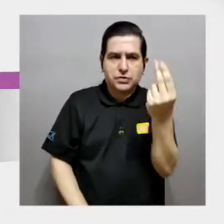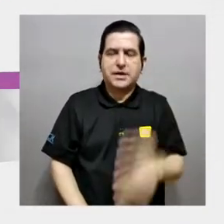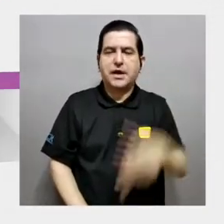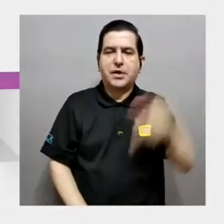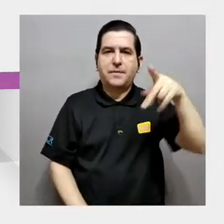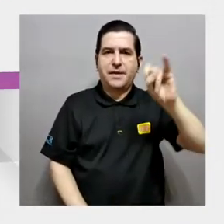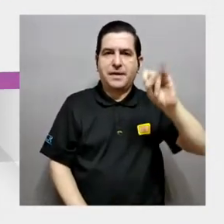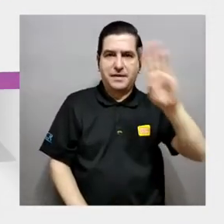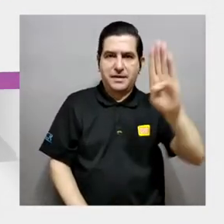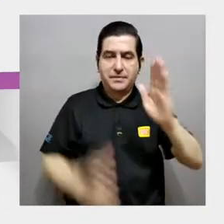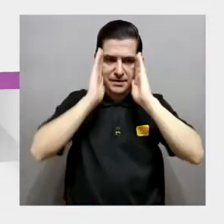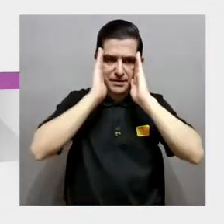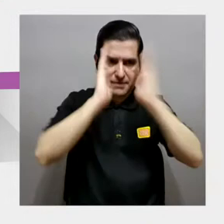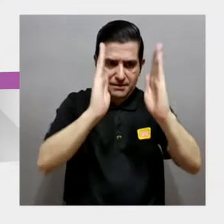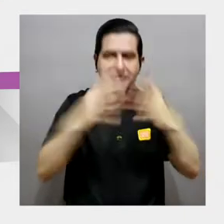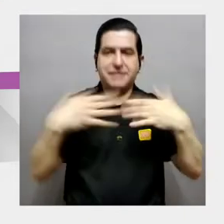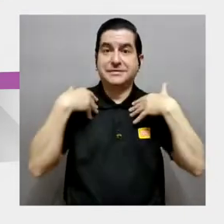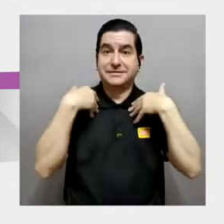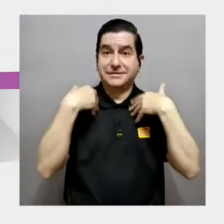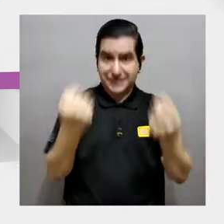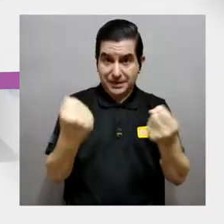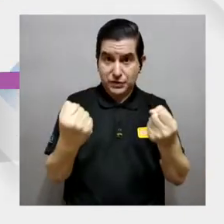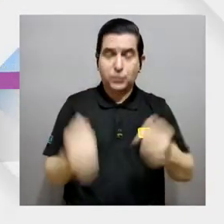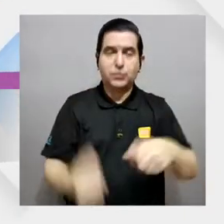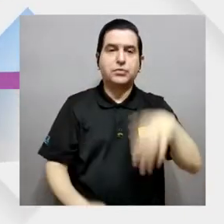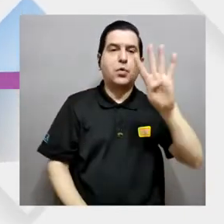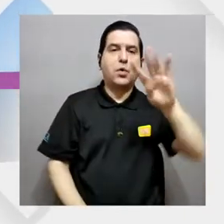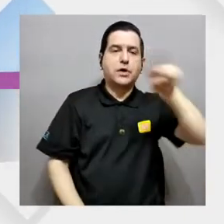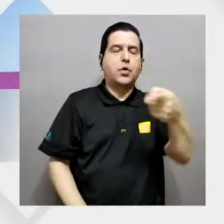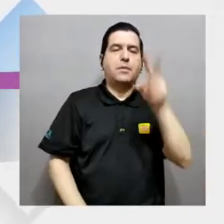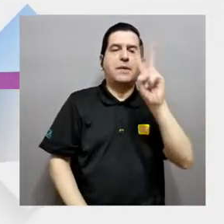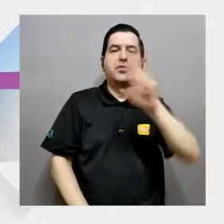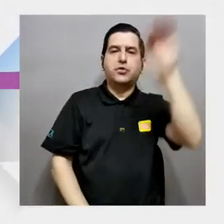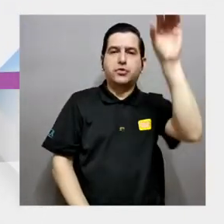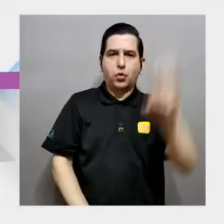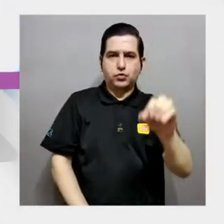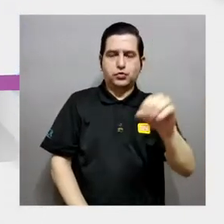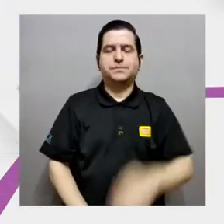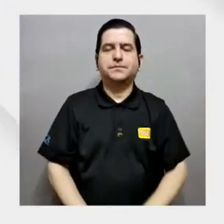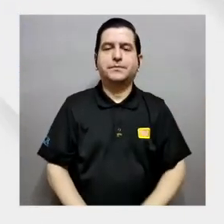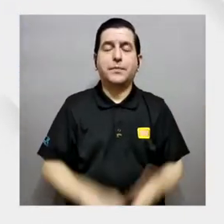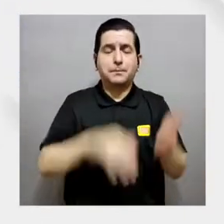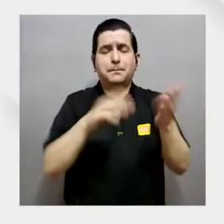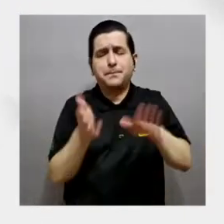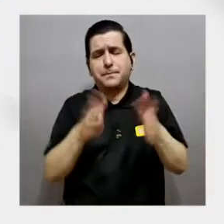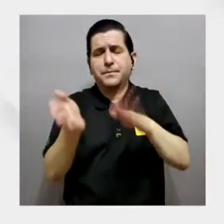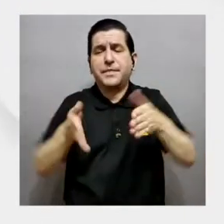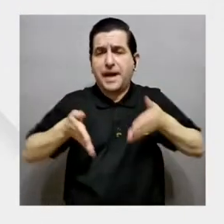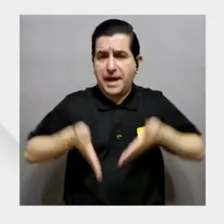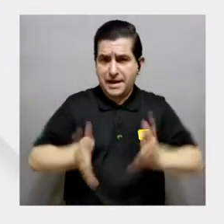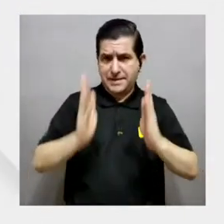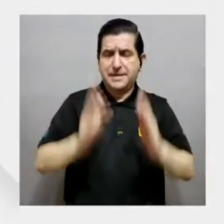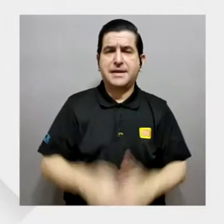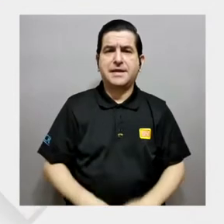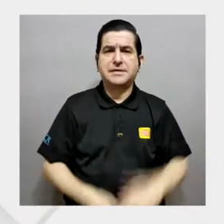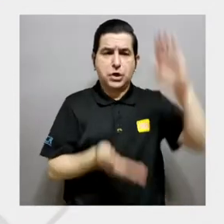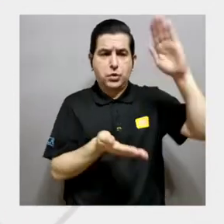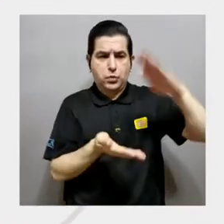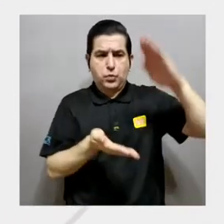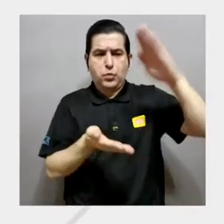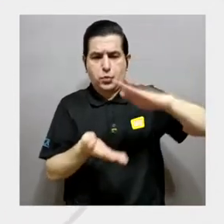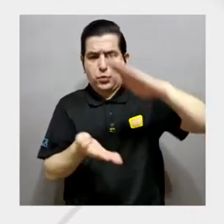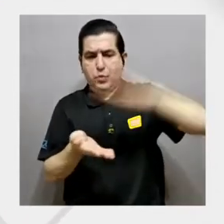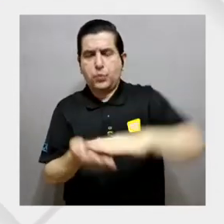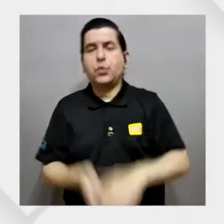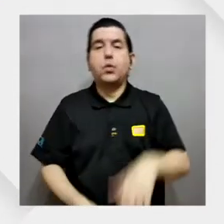del Producto Interno Bruto que se asigna a salud es de 4,2%. La mortalidad en nacimientos decrece cada